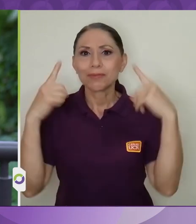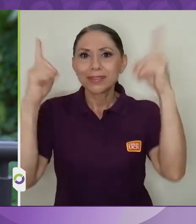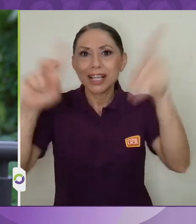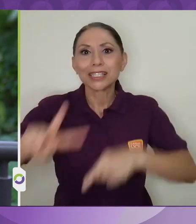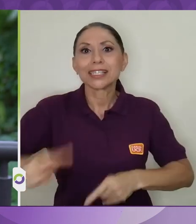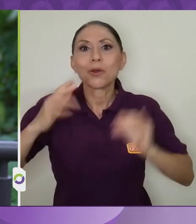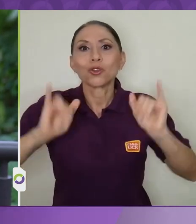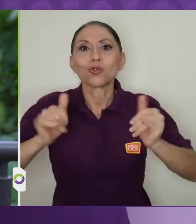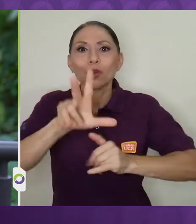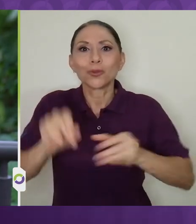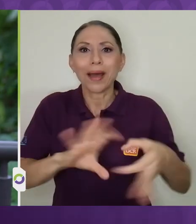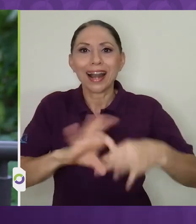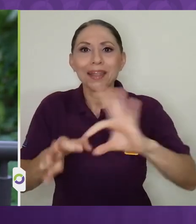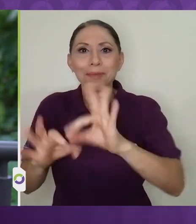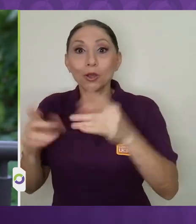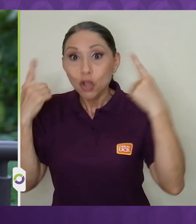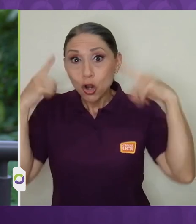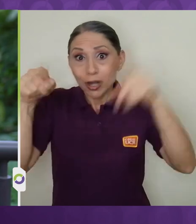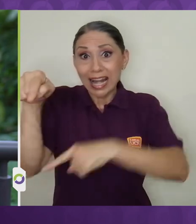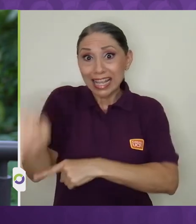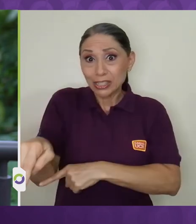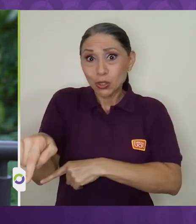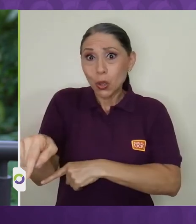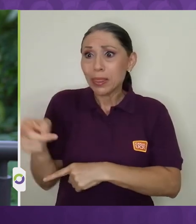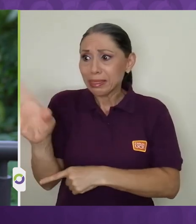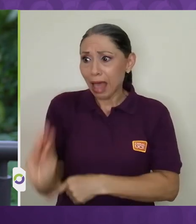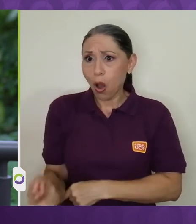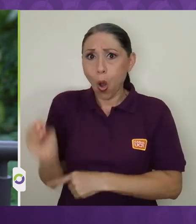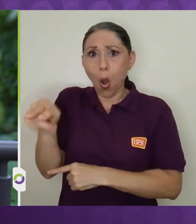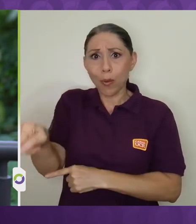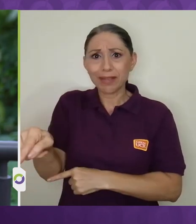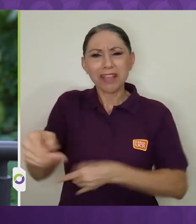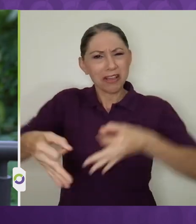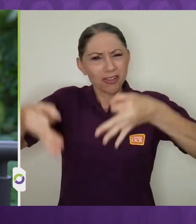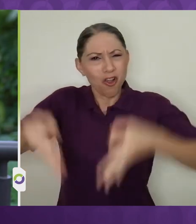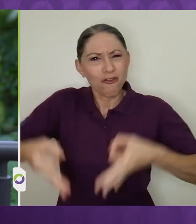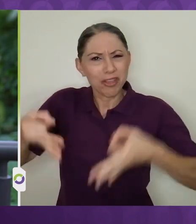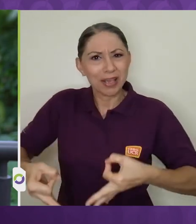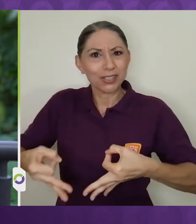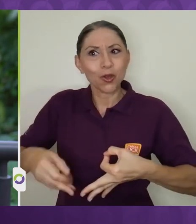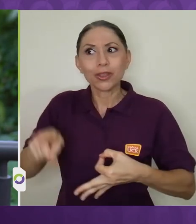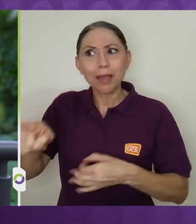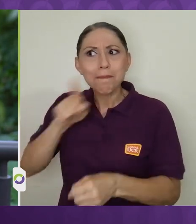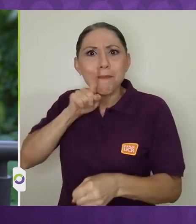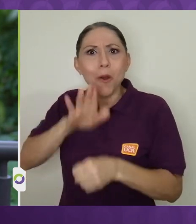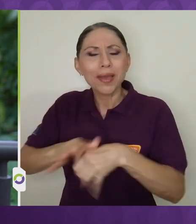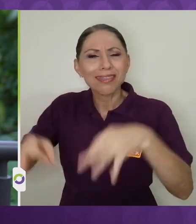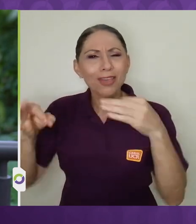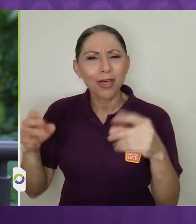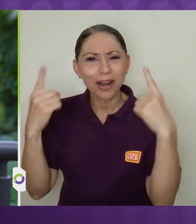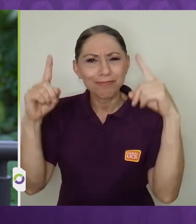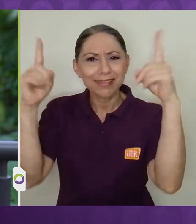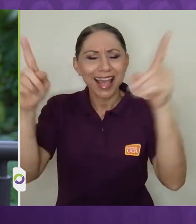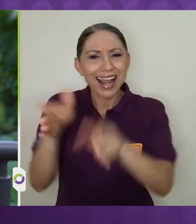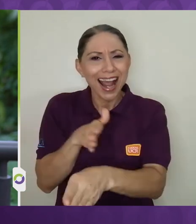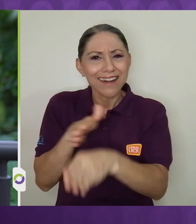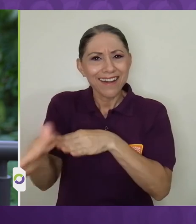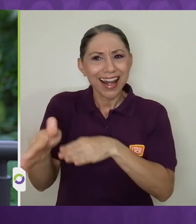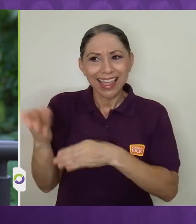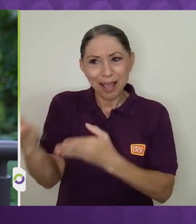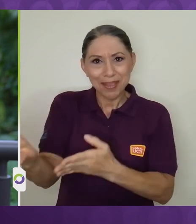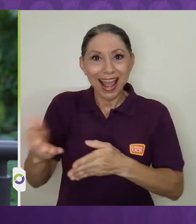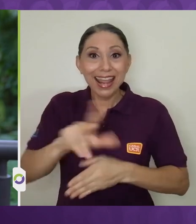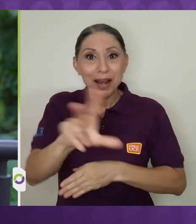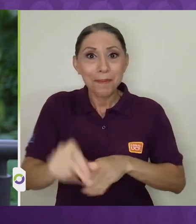en sus segundos Juegos Paralímpicos. Conseguir esta hazaña a tan corta edad es una confirmación de la prometedora carrera de Camila en el